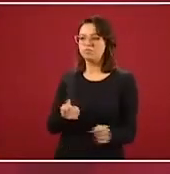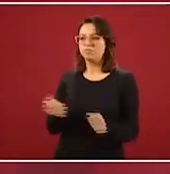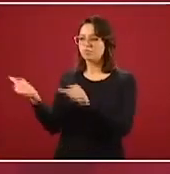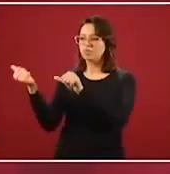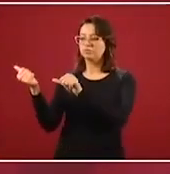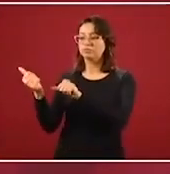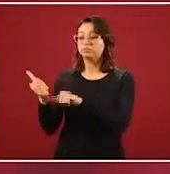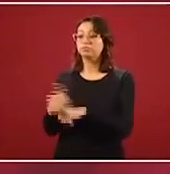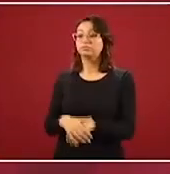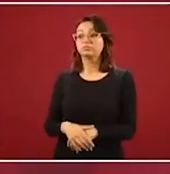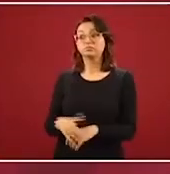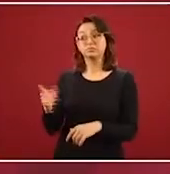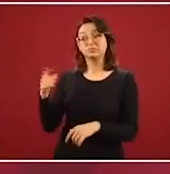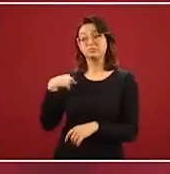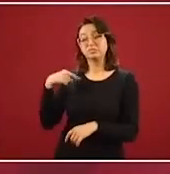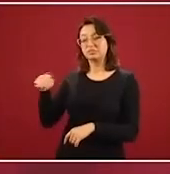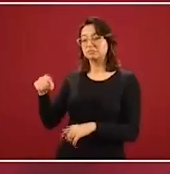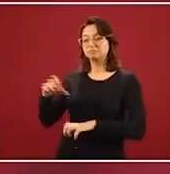no te quiero volver a ver.